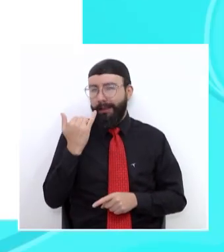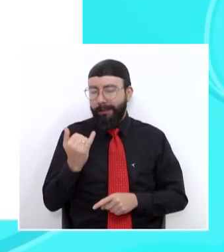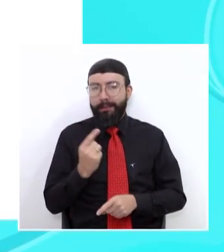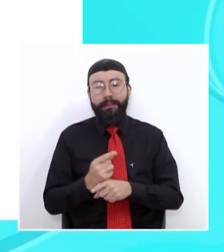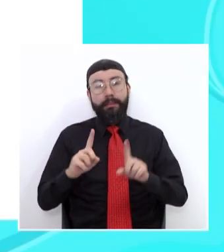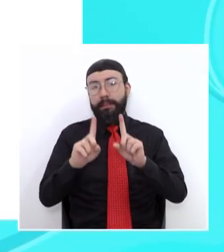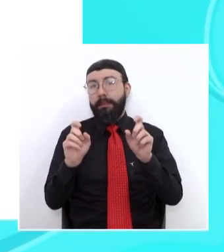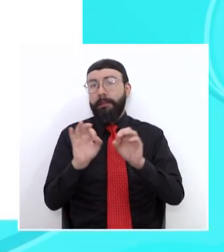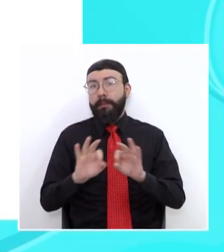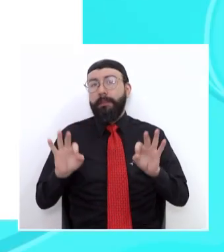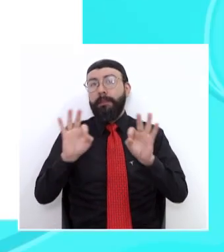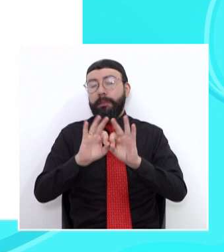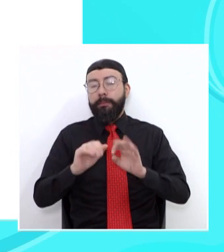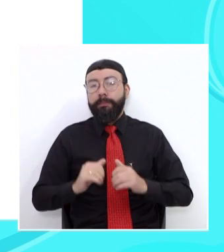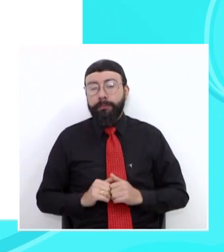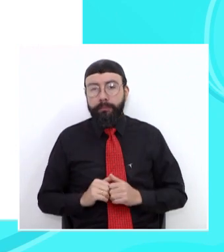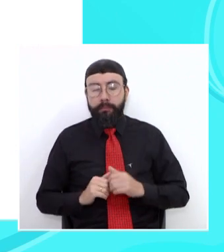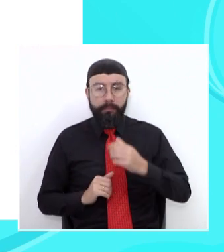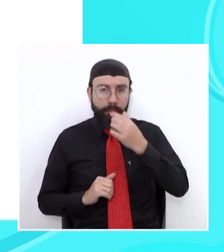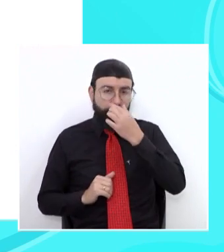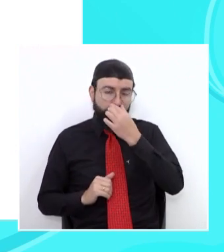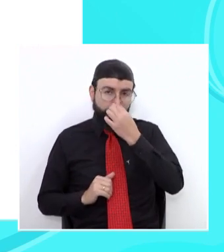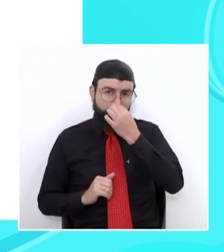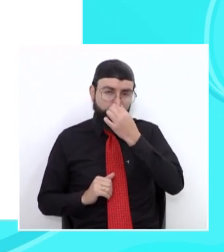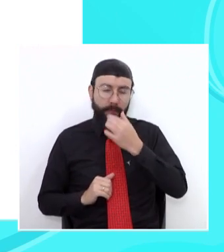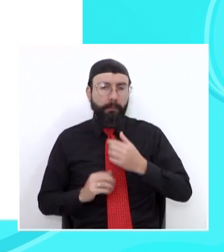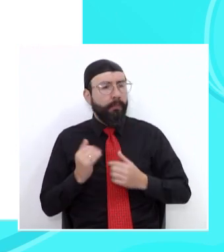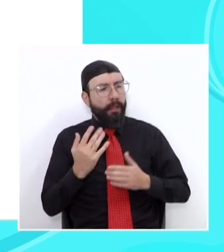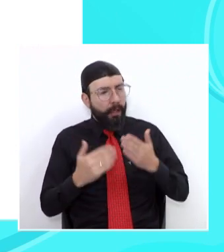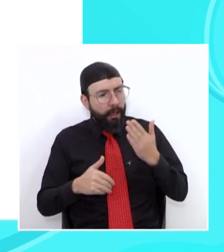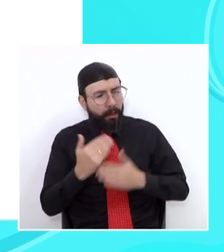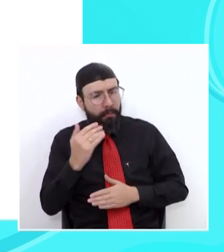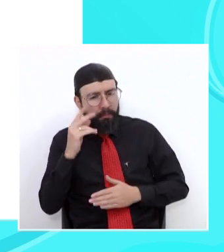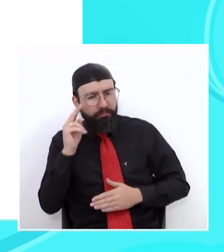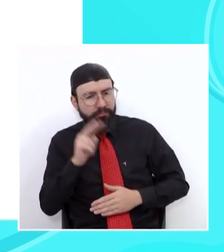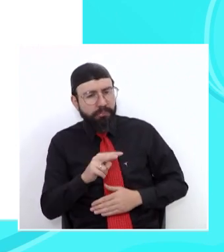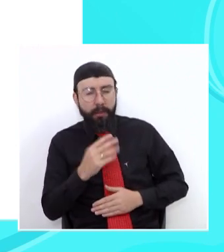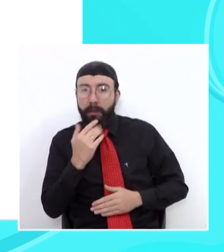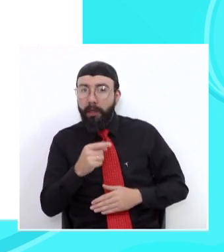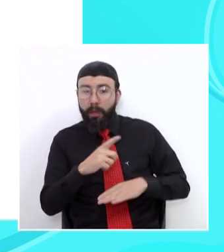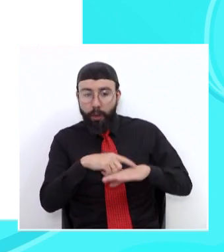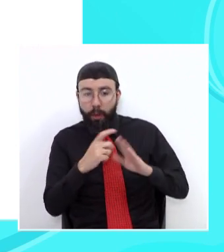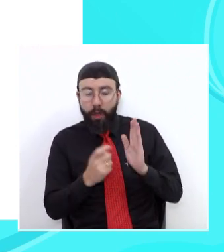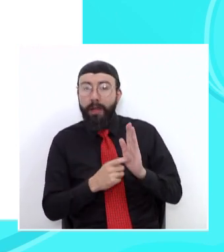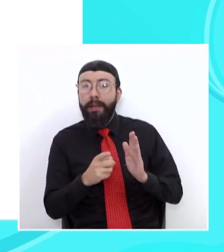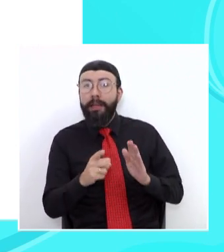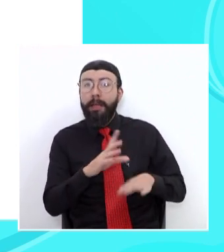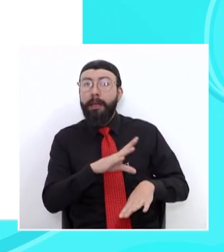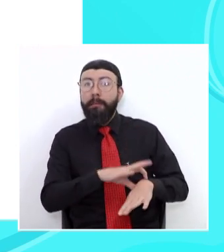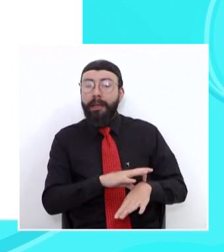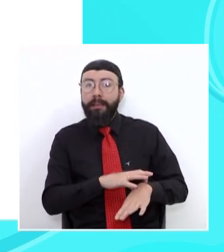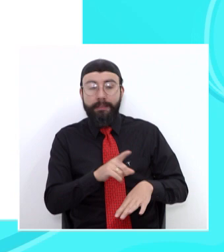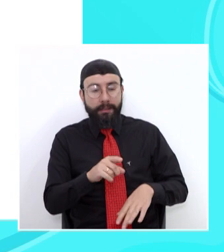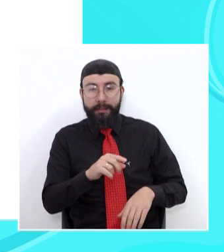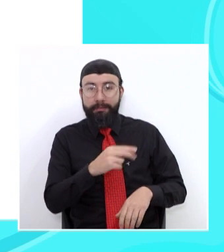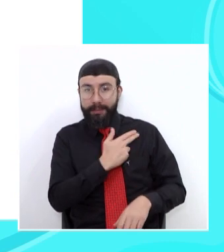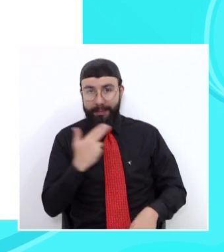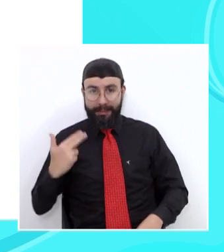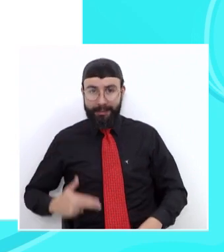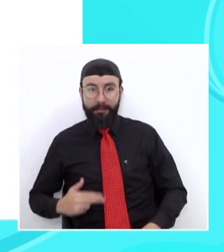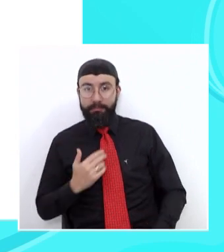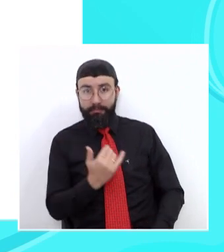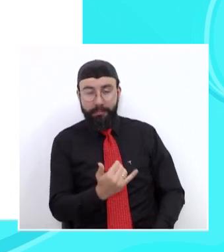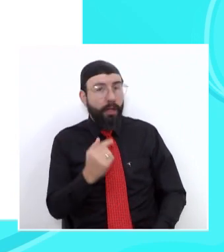tema. Bueno, y cuando comenzamos a ver la parte, ¿no es cierto?, el complemento desde la medicina tradicional china, vemos en la oreja